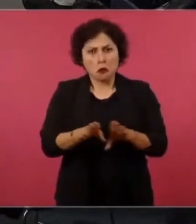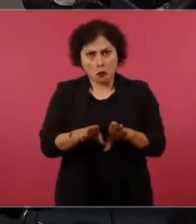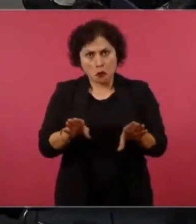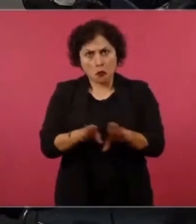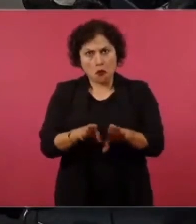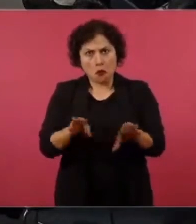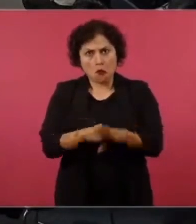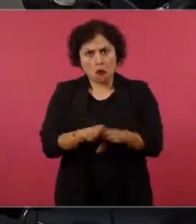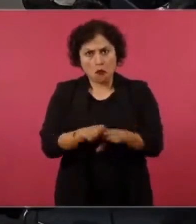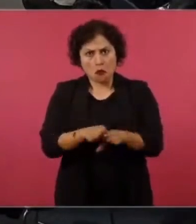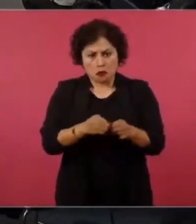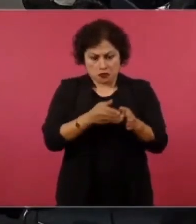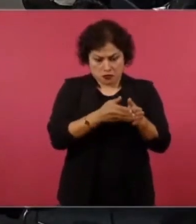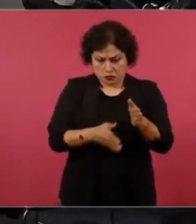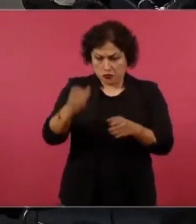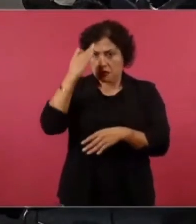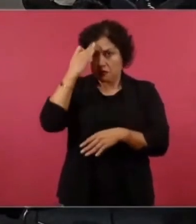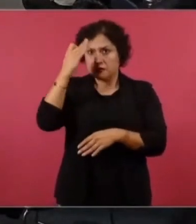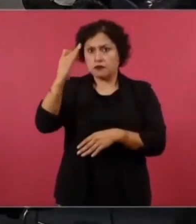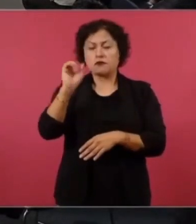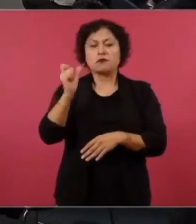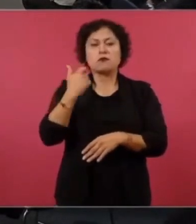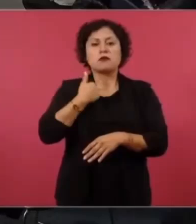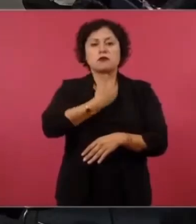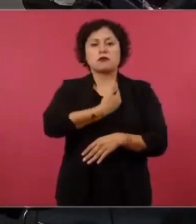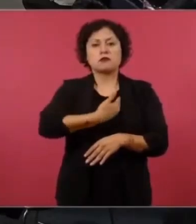con Zedillo,